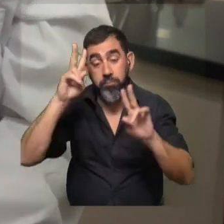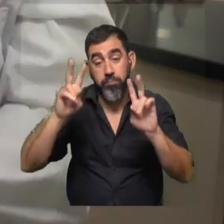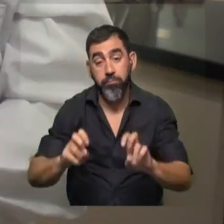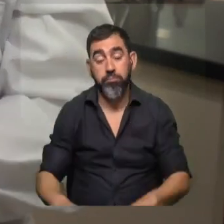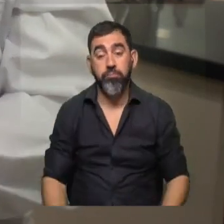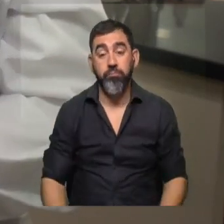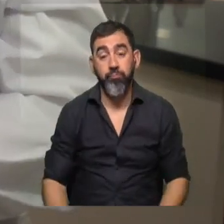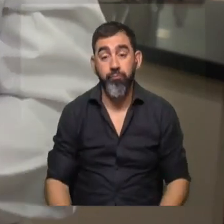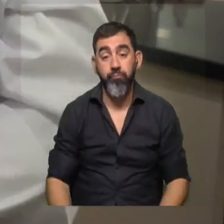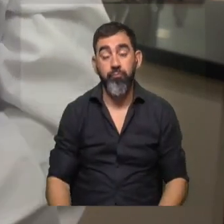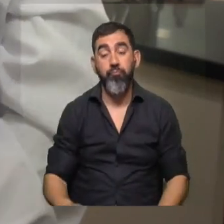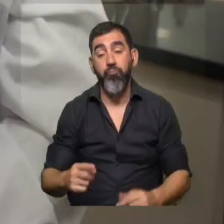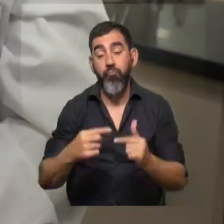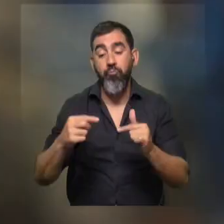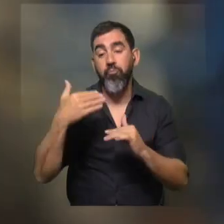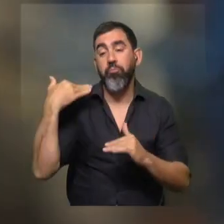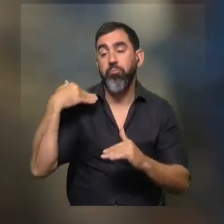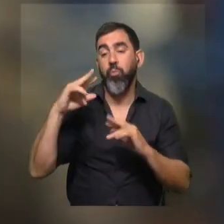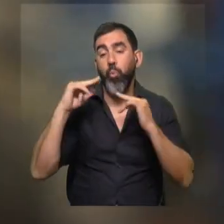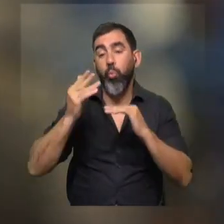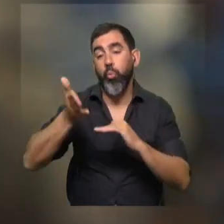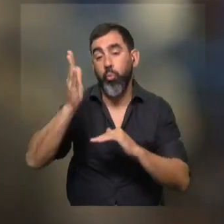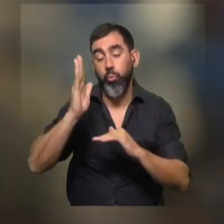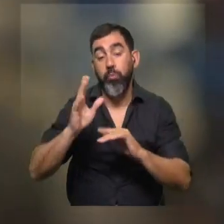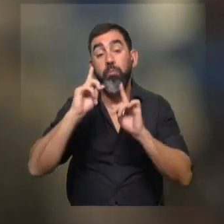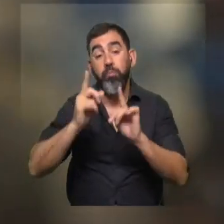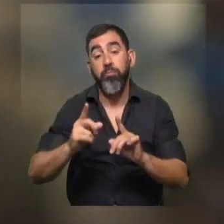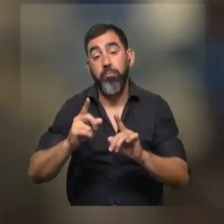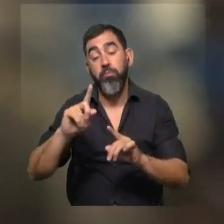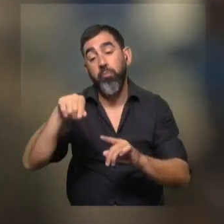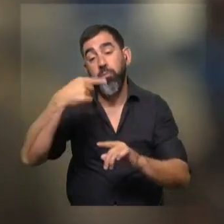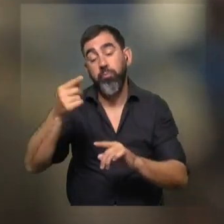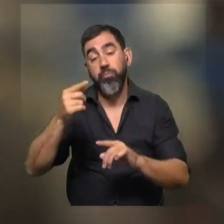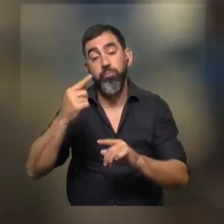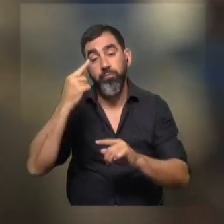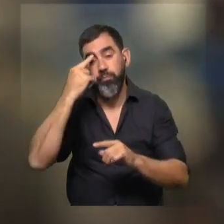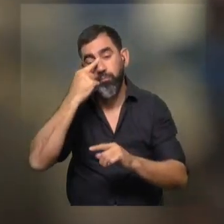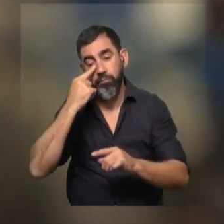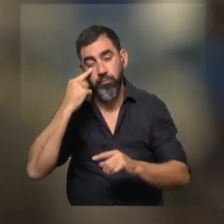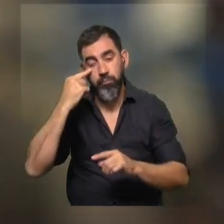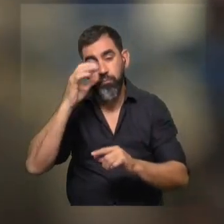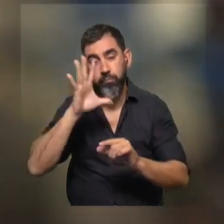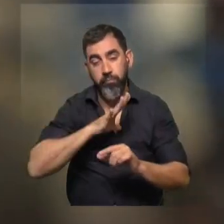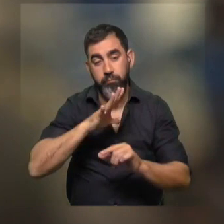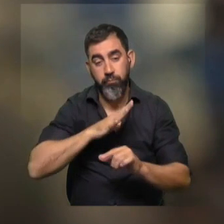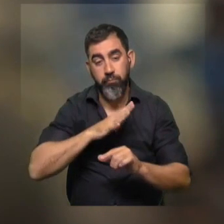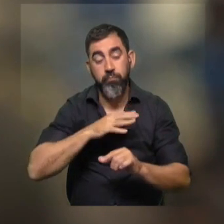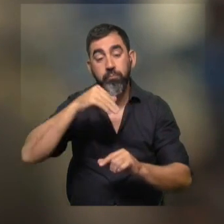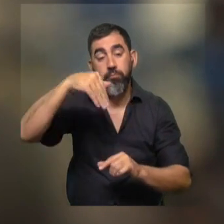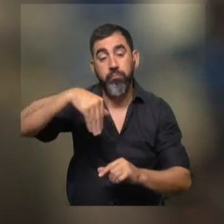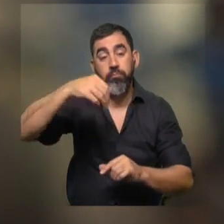porque aparte se mantienen las propiedades en el tiempo. Después desarrollamos un contorno de ojos que tiene hidrolato de malva,